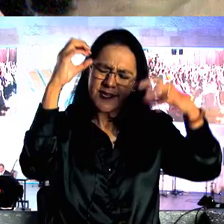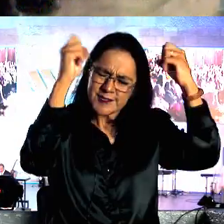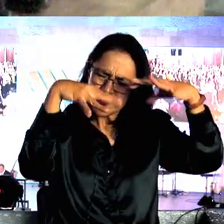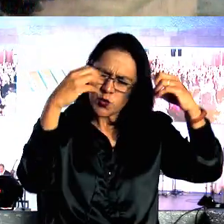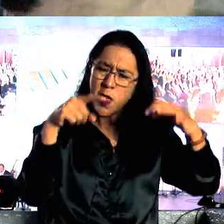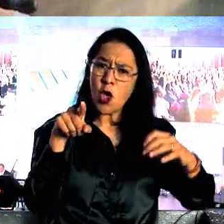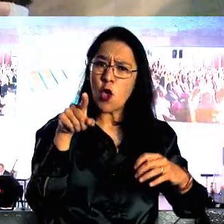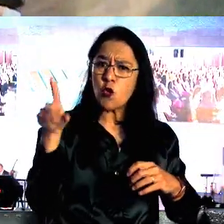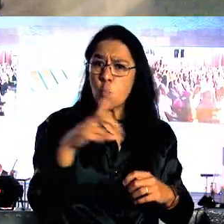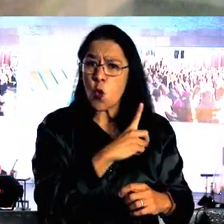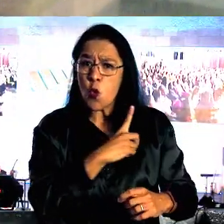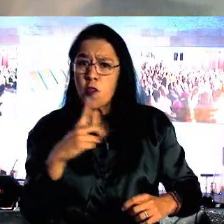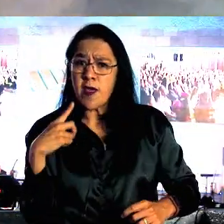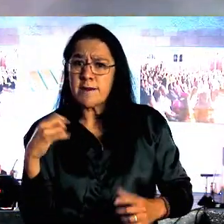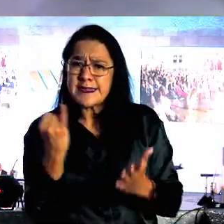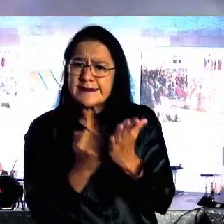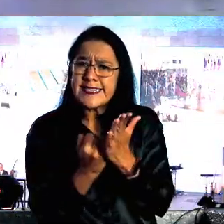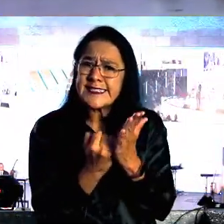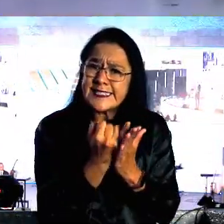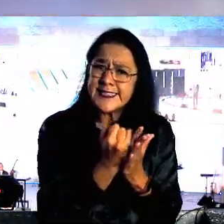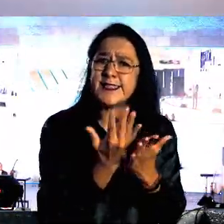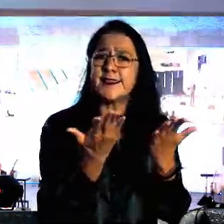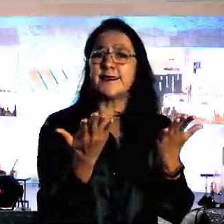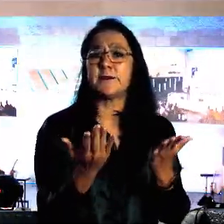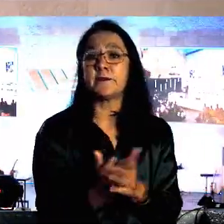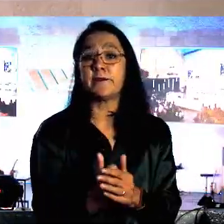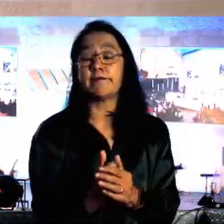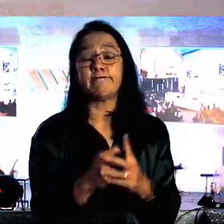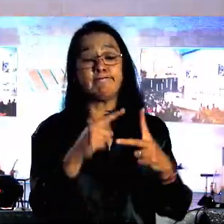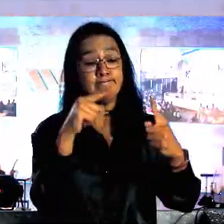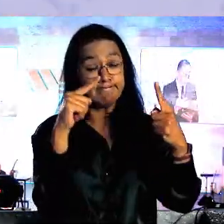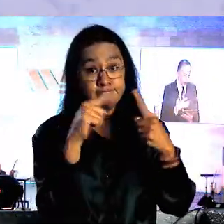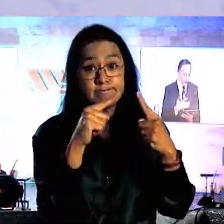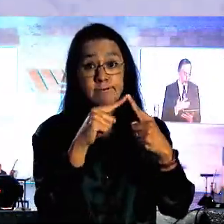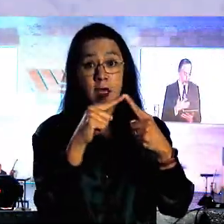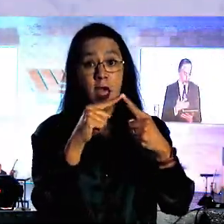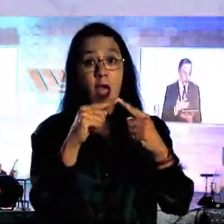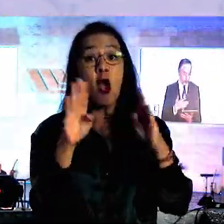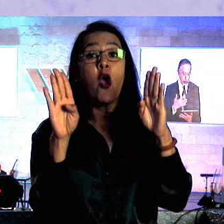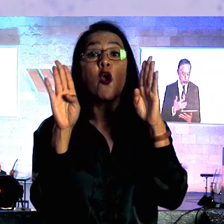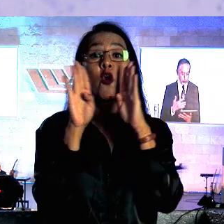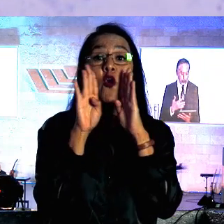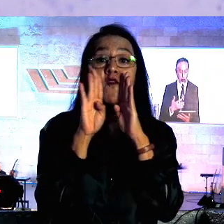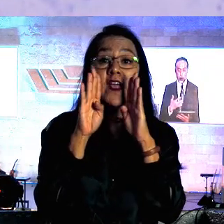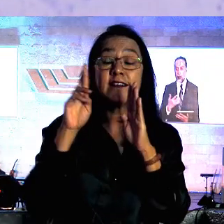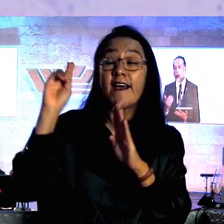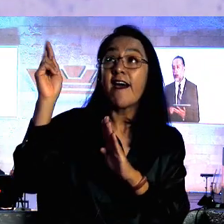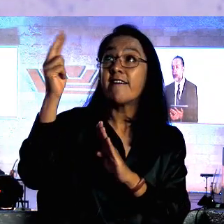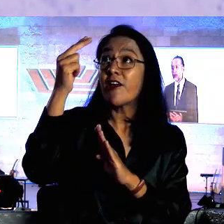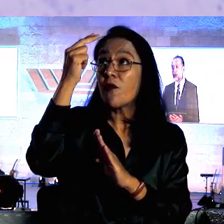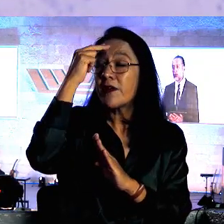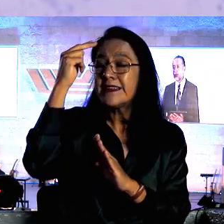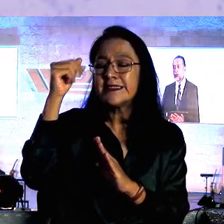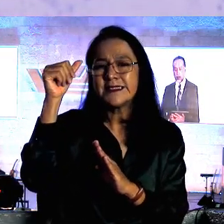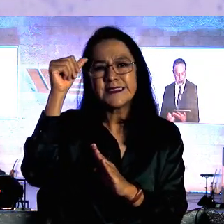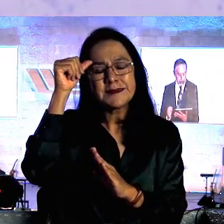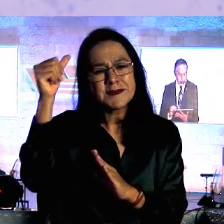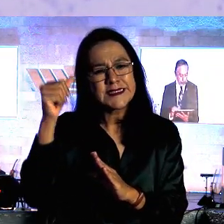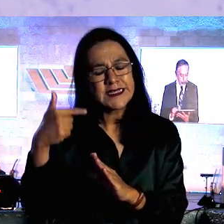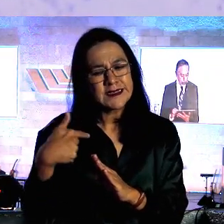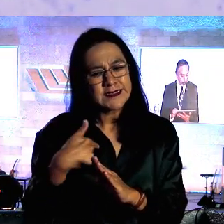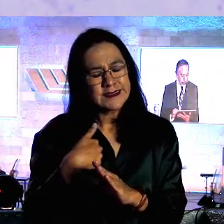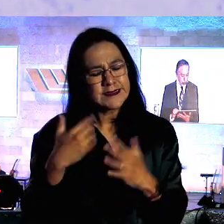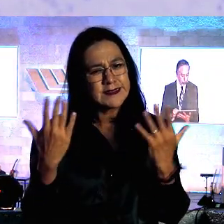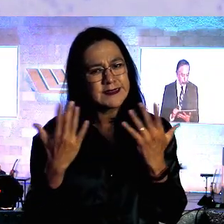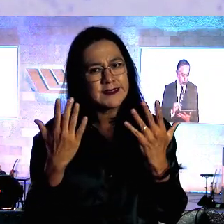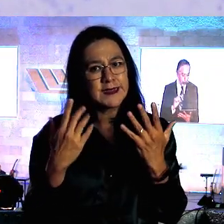decisiones que debemos hacer entonces cuál es el siguiente paso número uno confiesa y reconoce lo malo que has hecho en